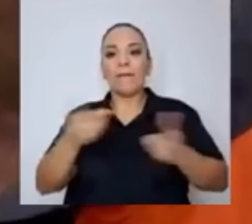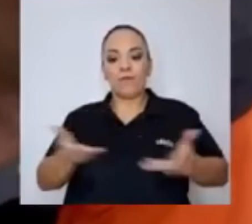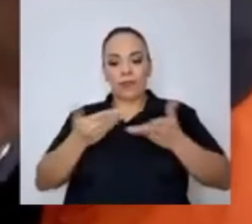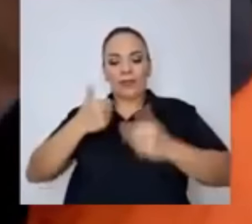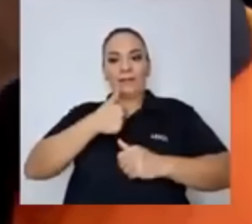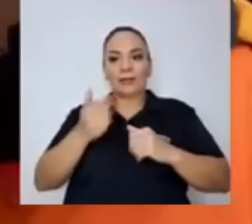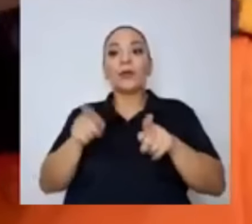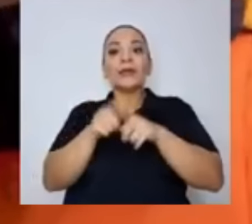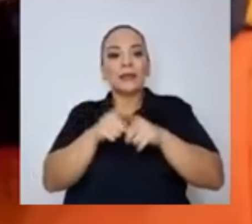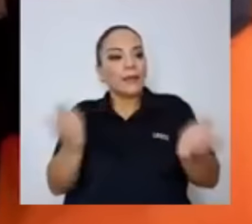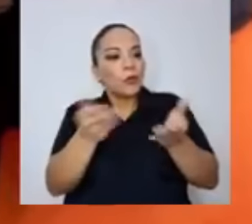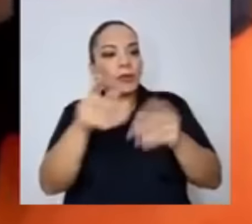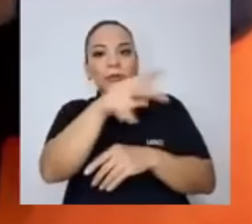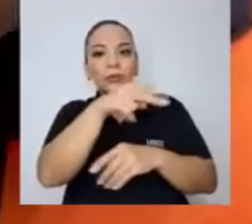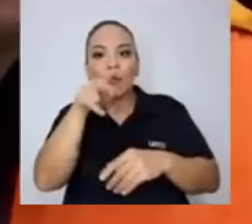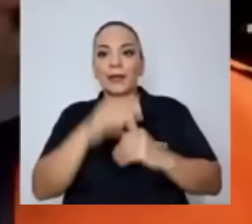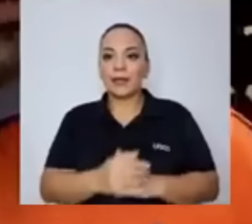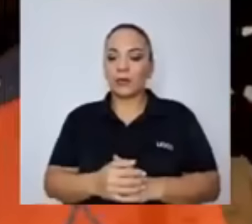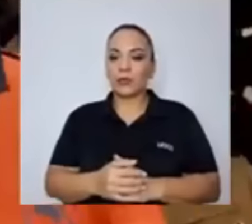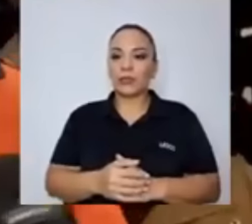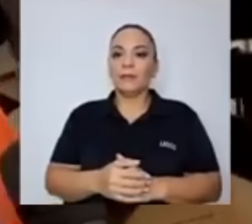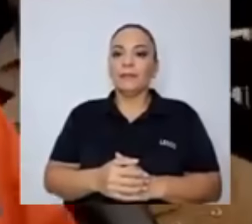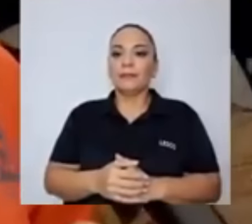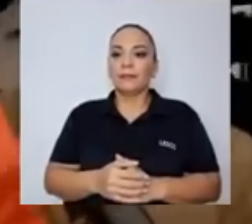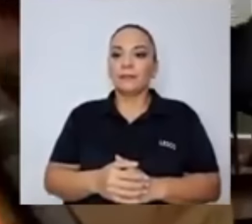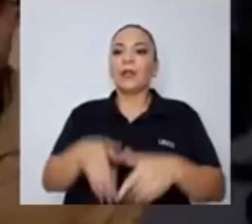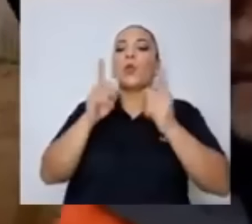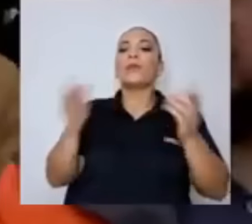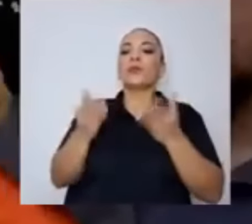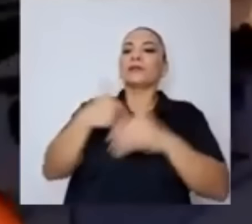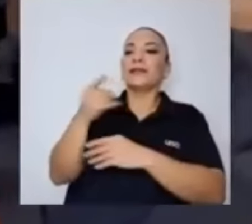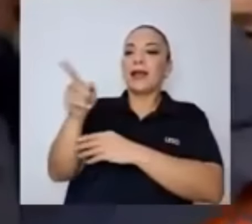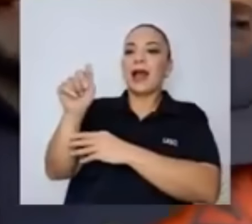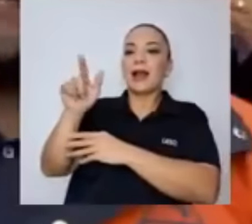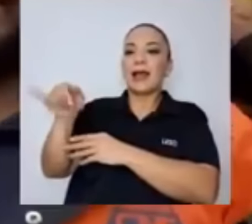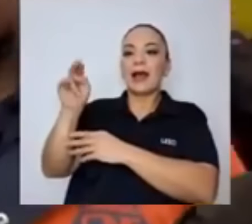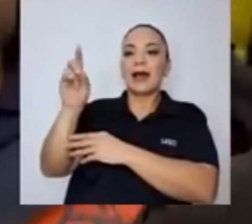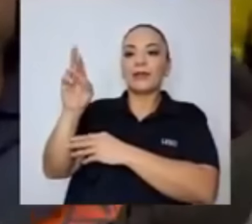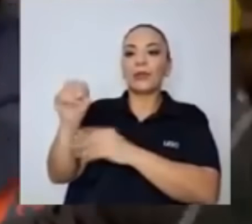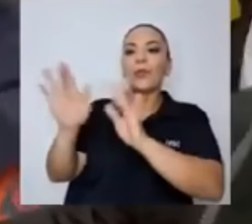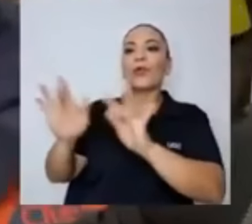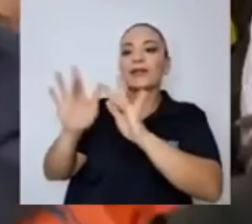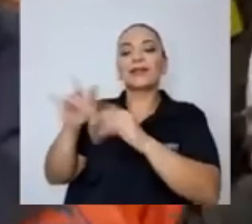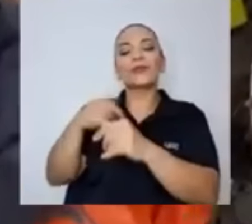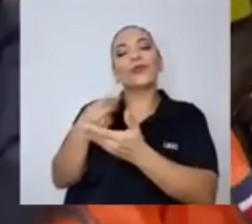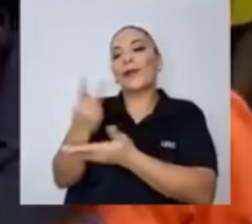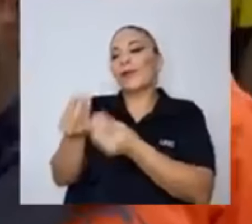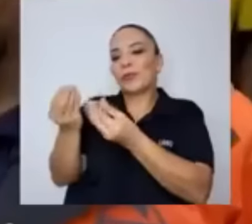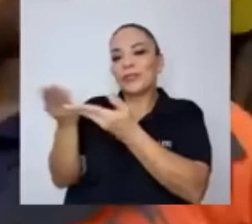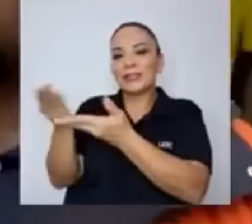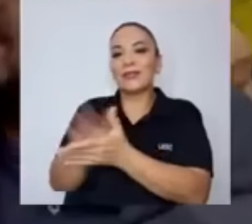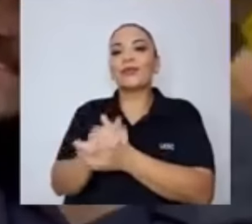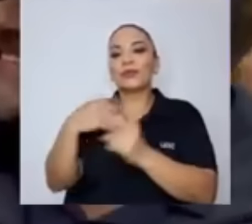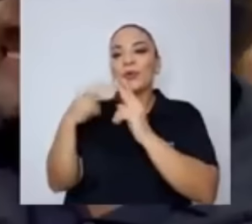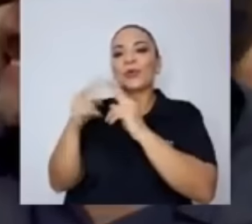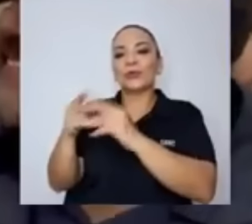los colegas. Hey, ¿qué motivación tiene don Alejandro? Véale los ojos, pobre, si yo lo aprecio muchísimo. Yo lo